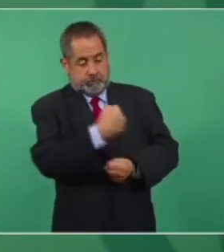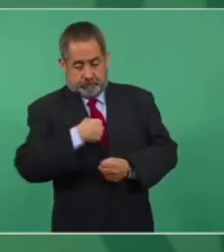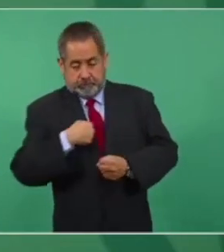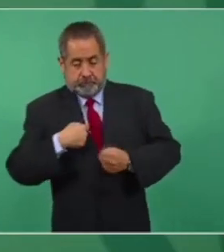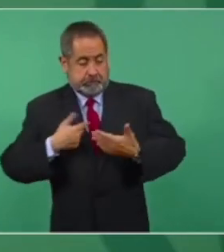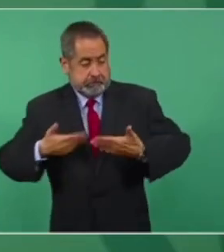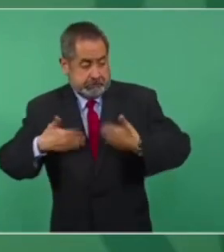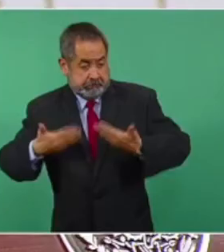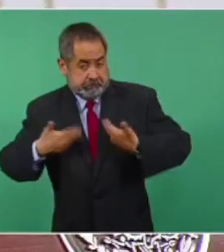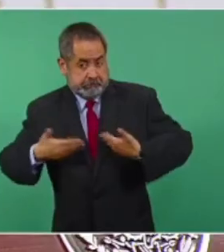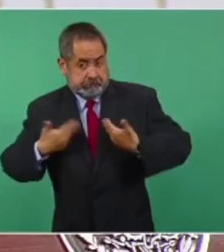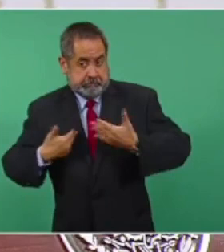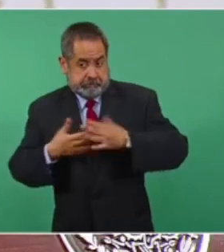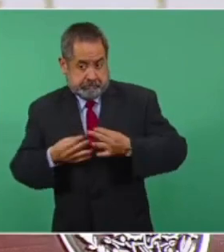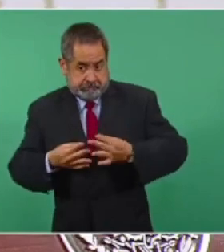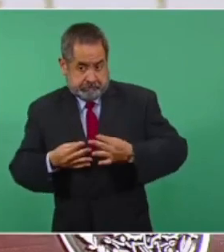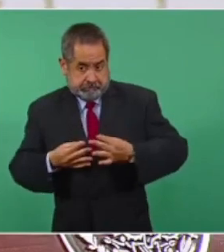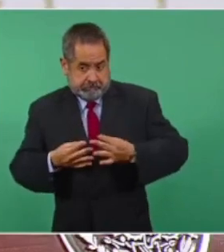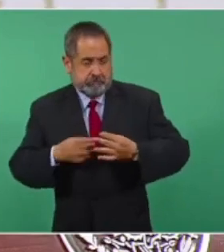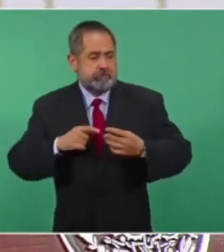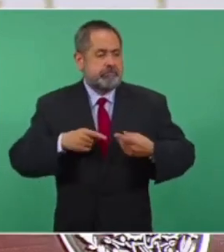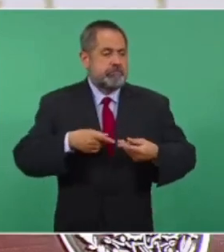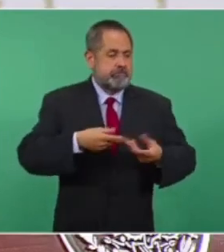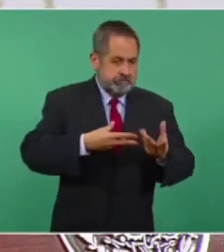le da